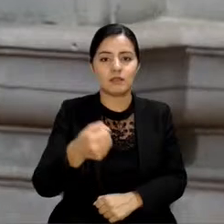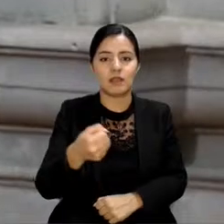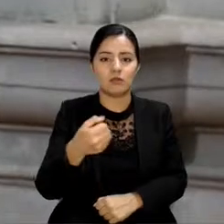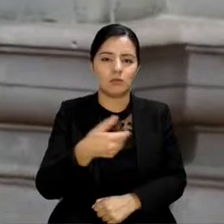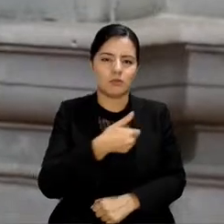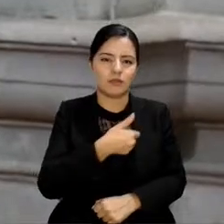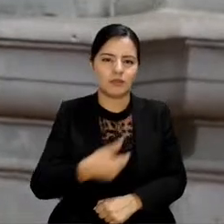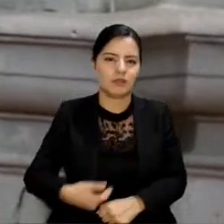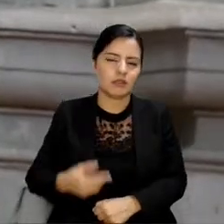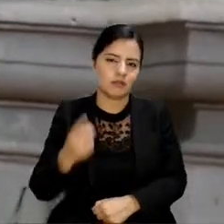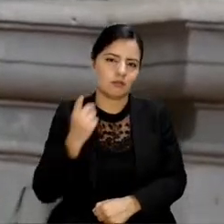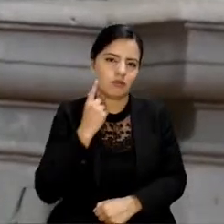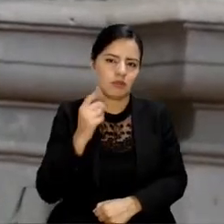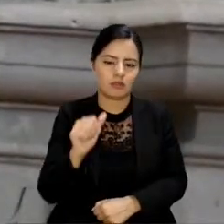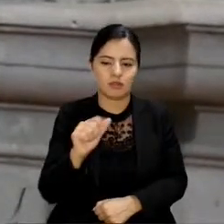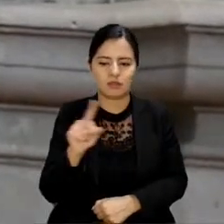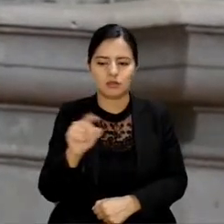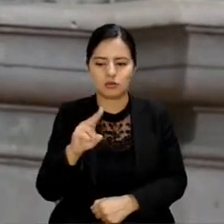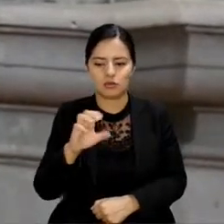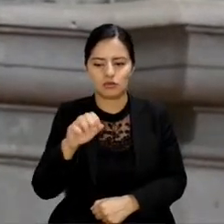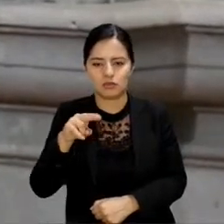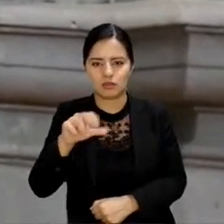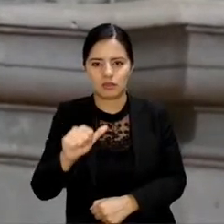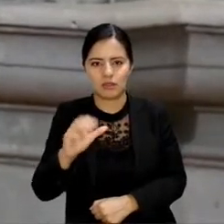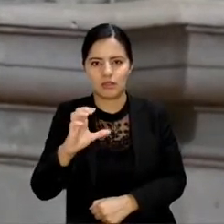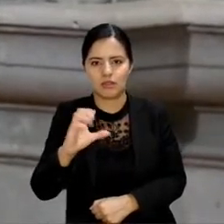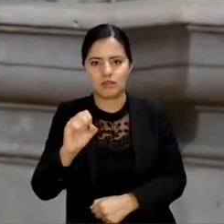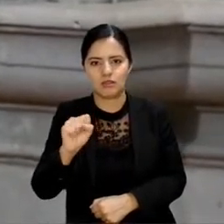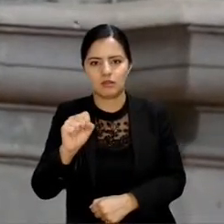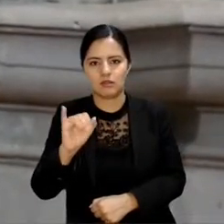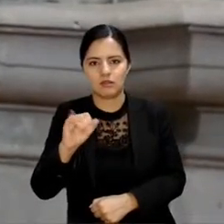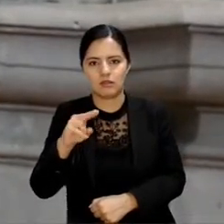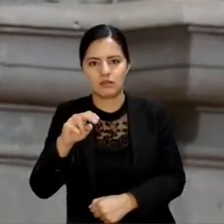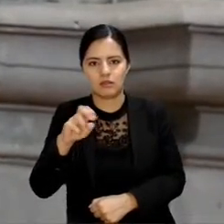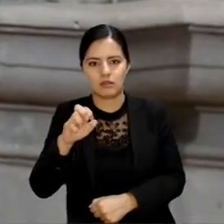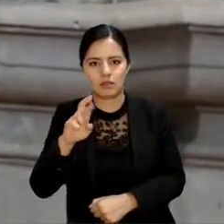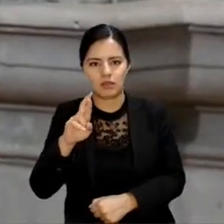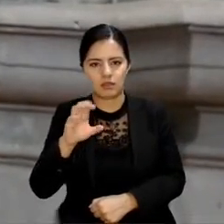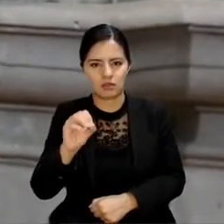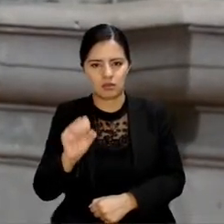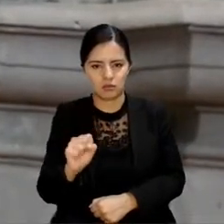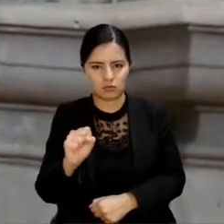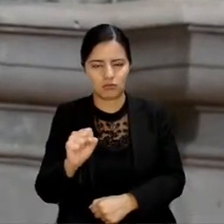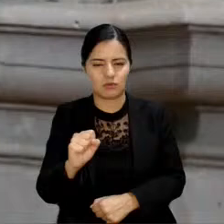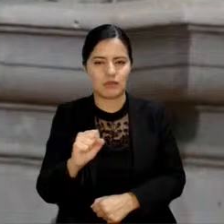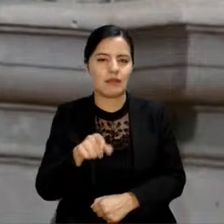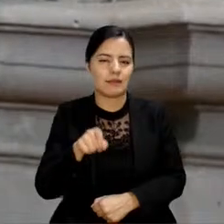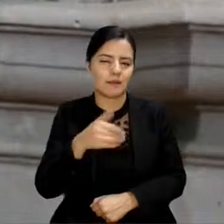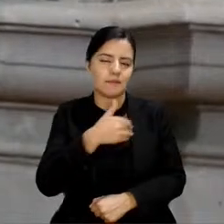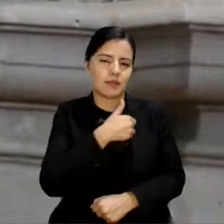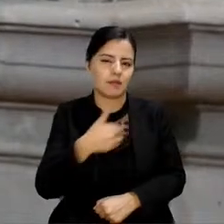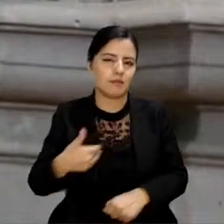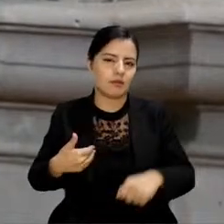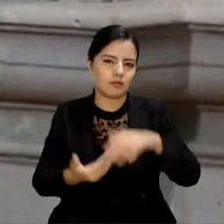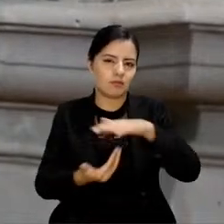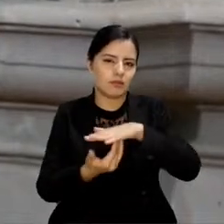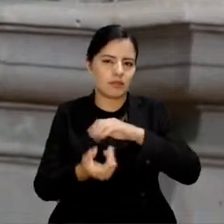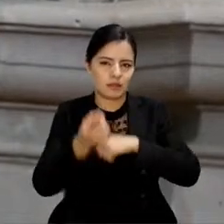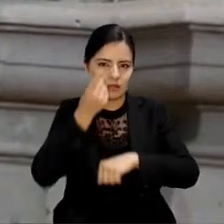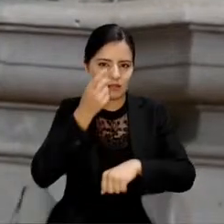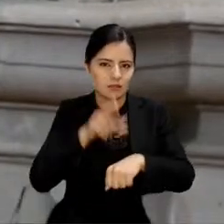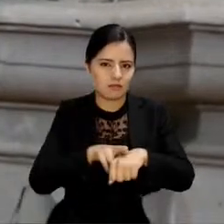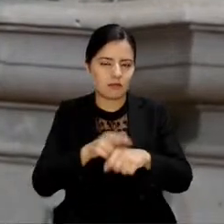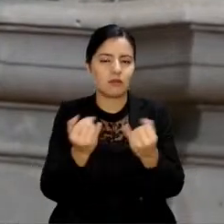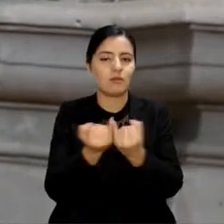Saludo a la presidenta, diputada Susana Cisneros Cos, integrantes de la mesa directiva, público que nos acompaña en las